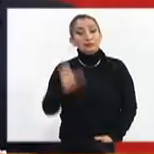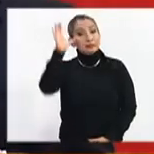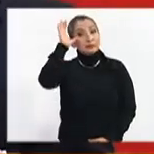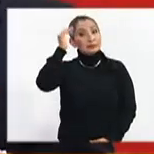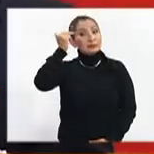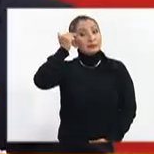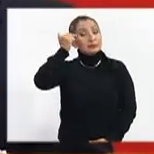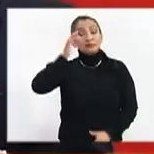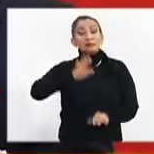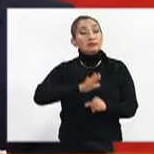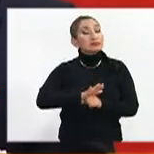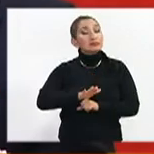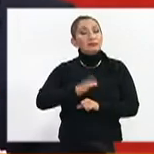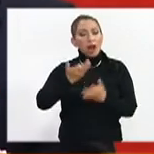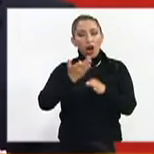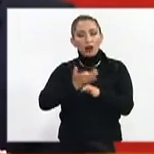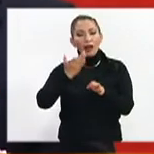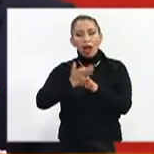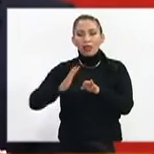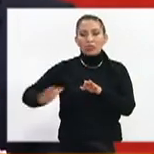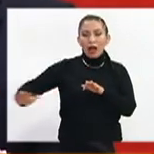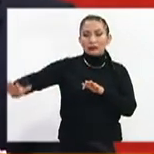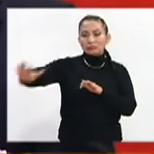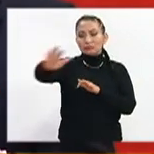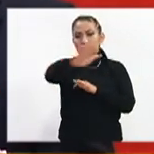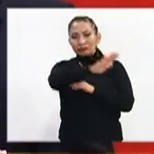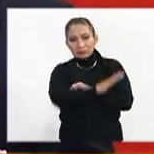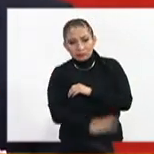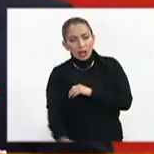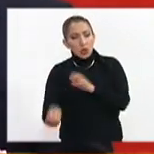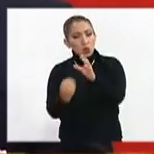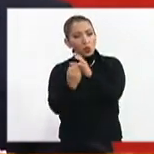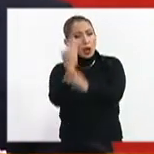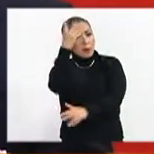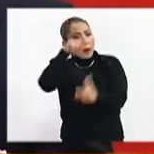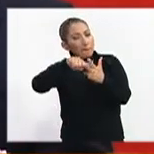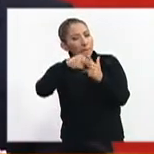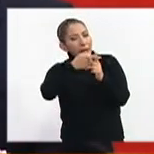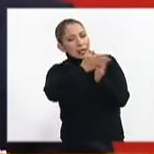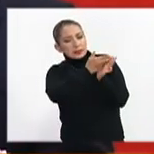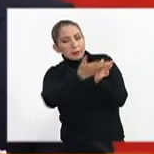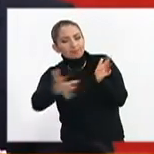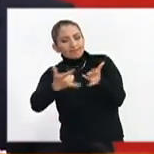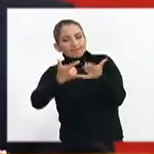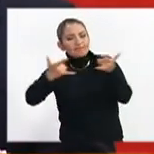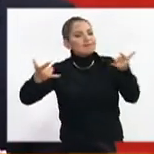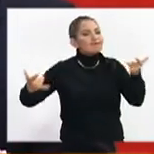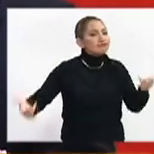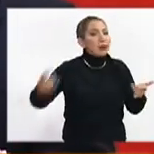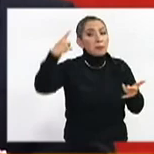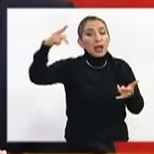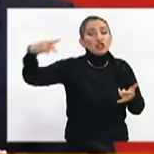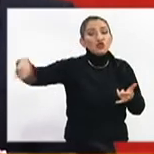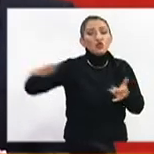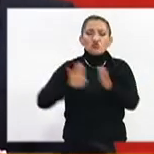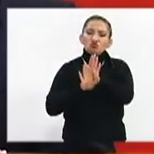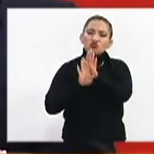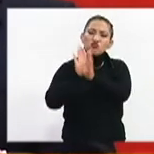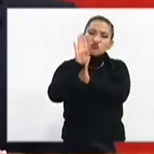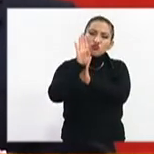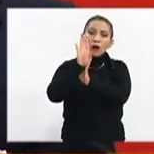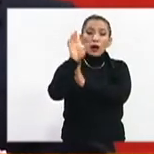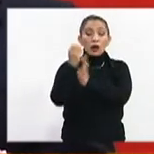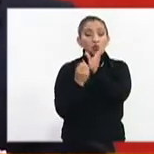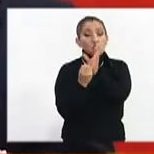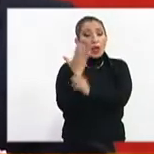China se encuentra ahora en un nuevo punto de partida histórico para su progreso y en